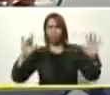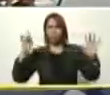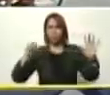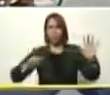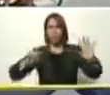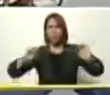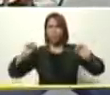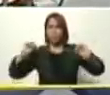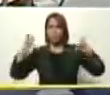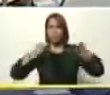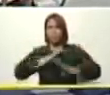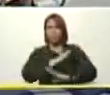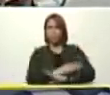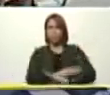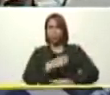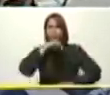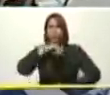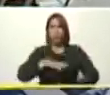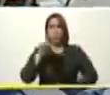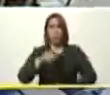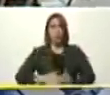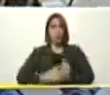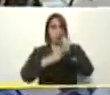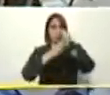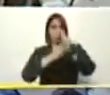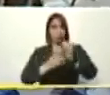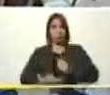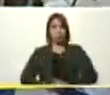histórico y de liderazgo